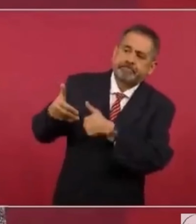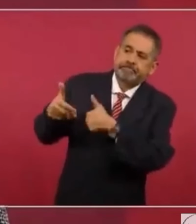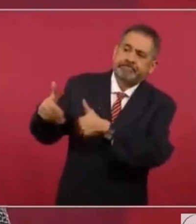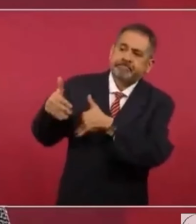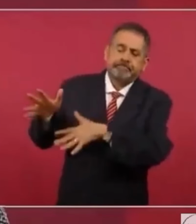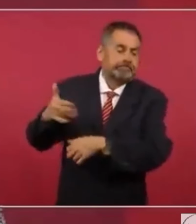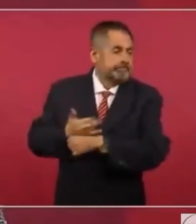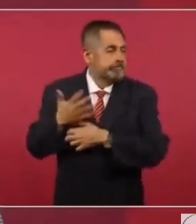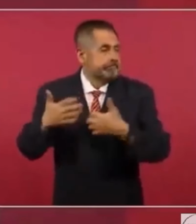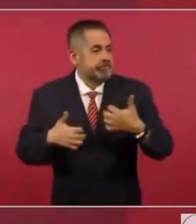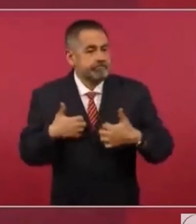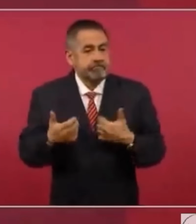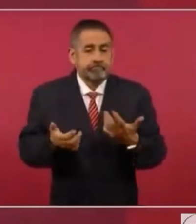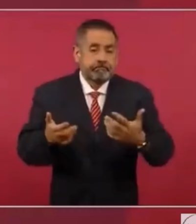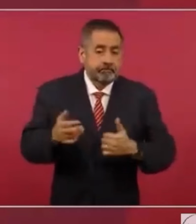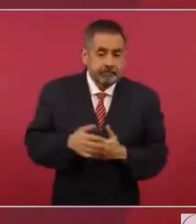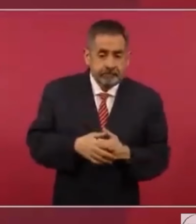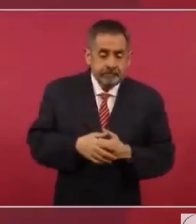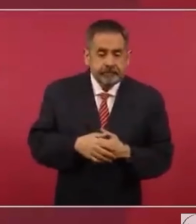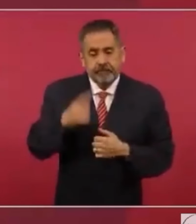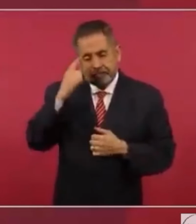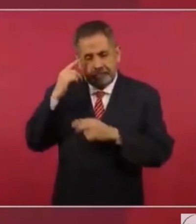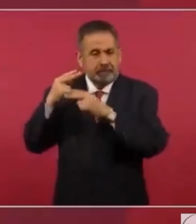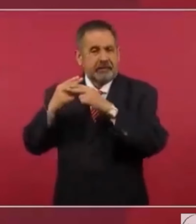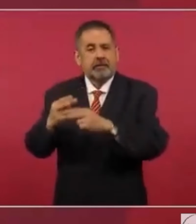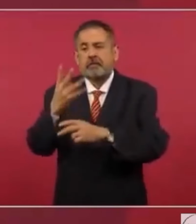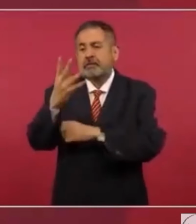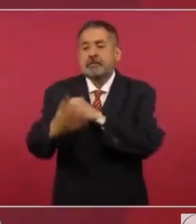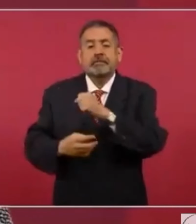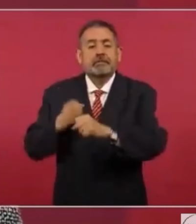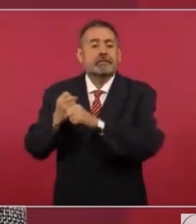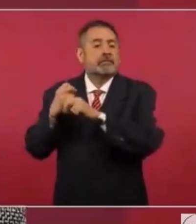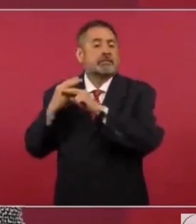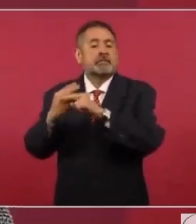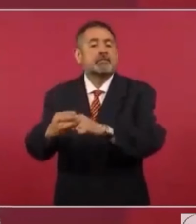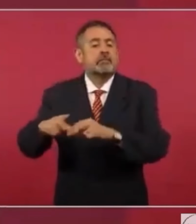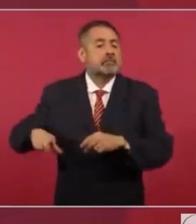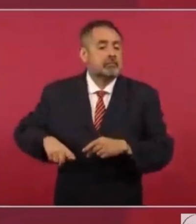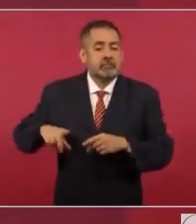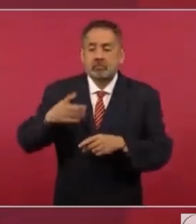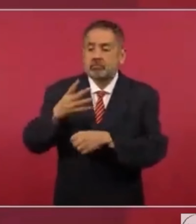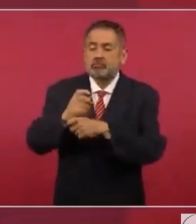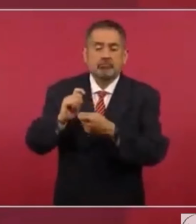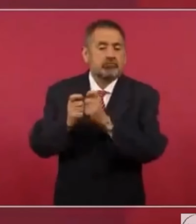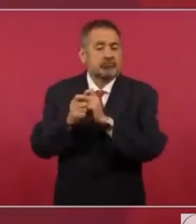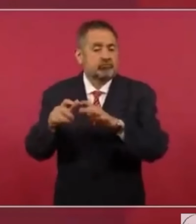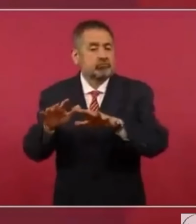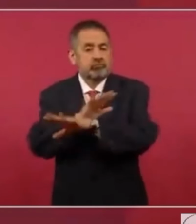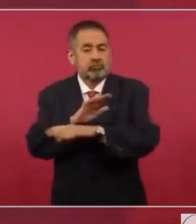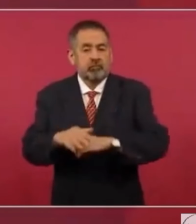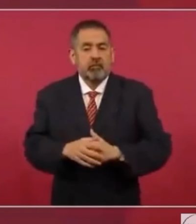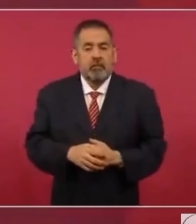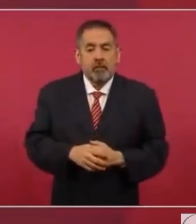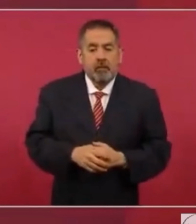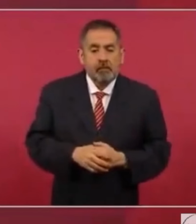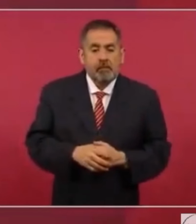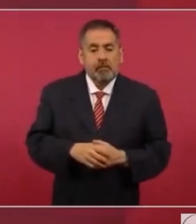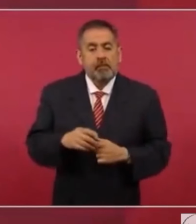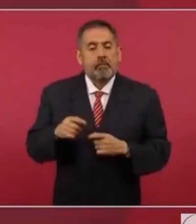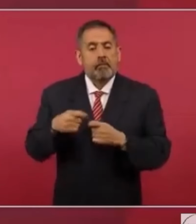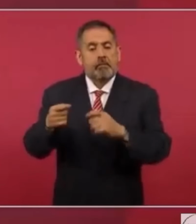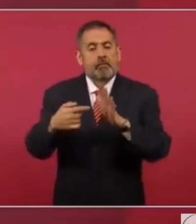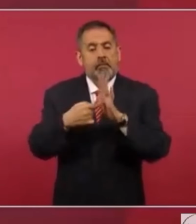marcha en celebración del cuarto año de gobierno de la Cuarta Transformación. Si me permiten, aquí les vamos a